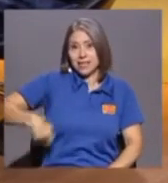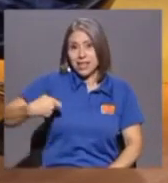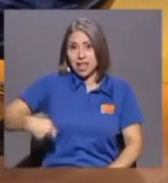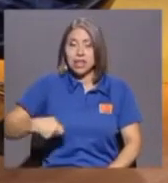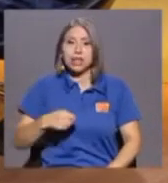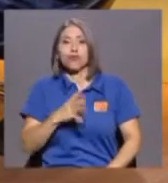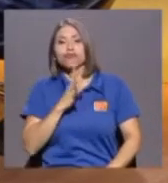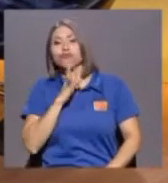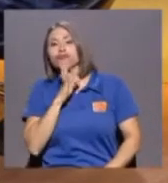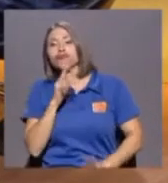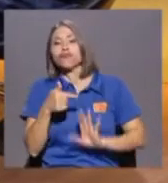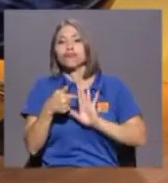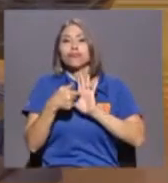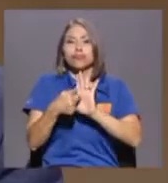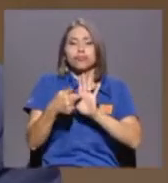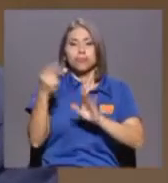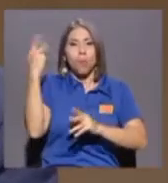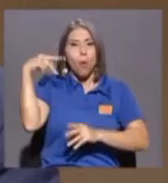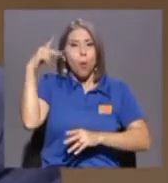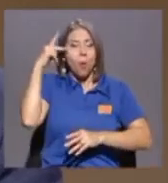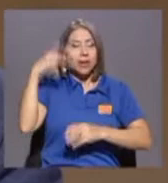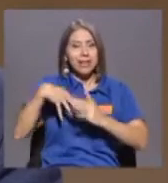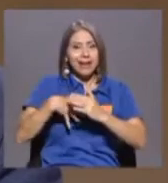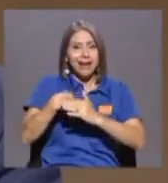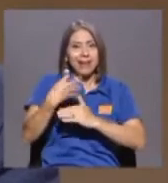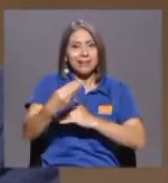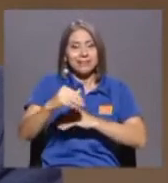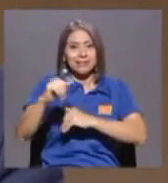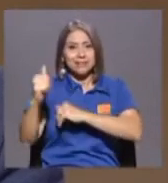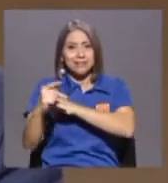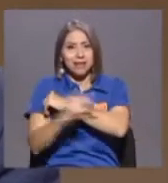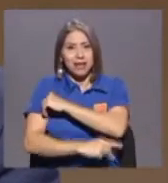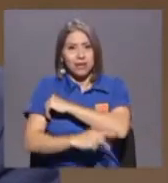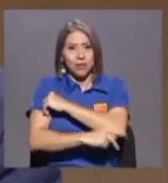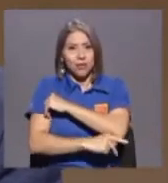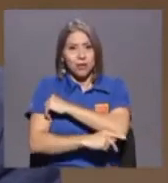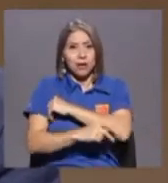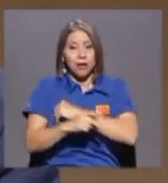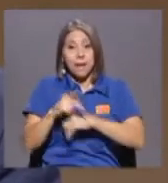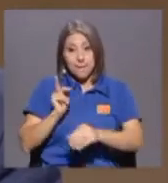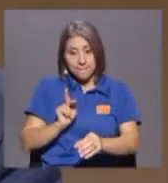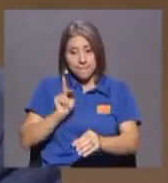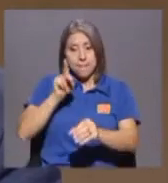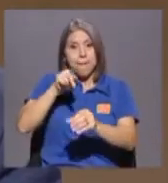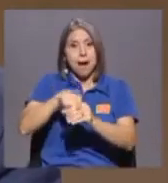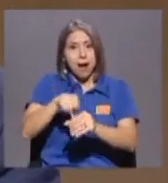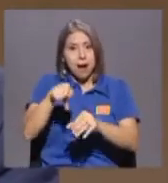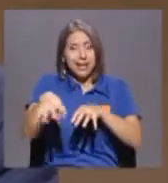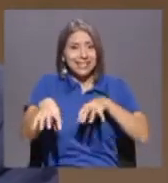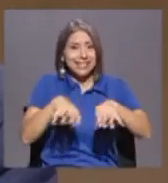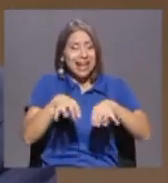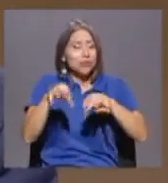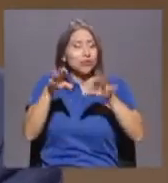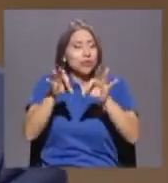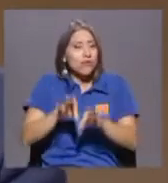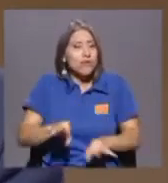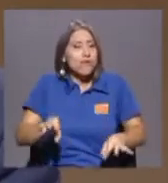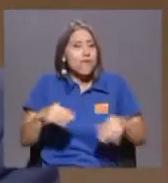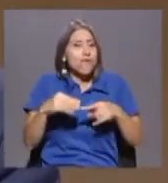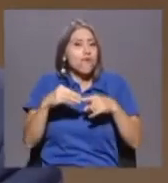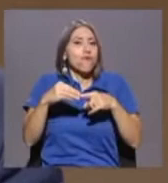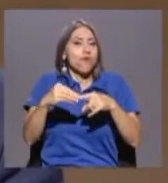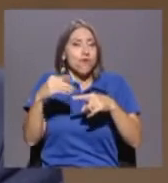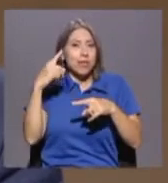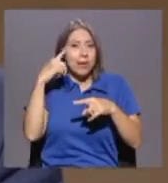su política exterior, de modo que participar en ese acto es fundamental para los